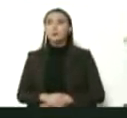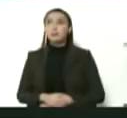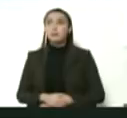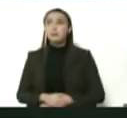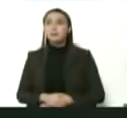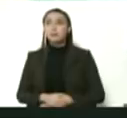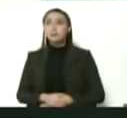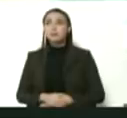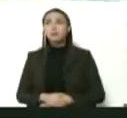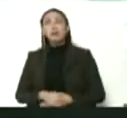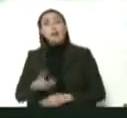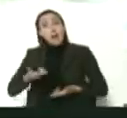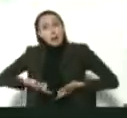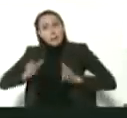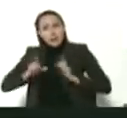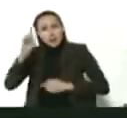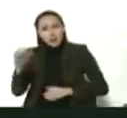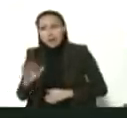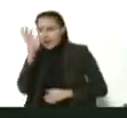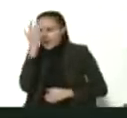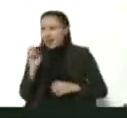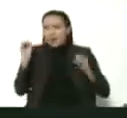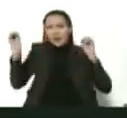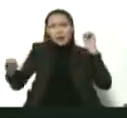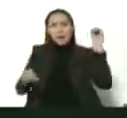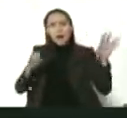Y que ahora van a permitir los carnavales